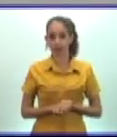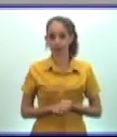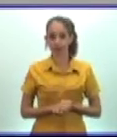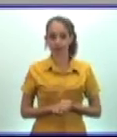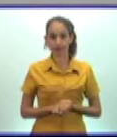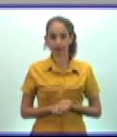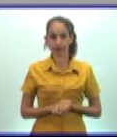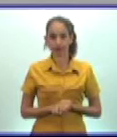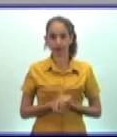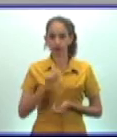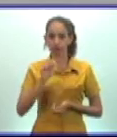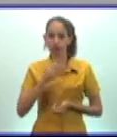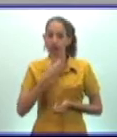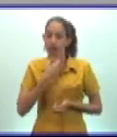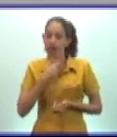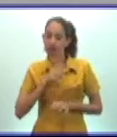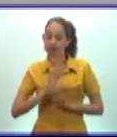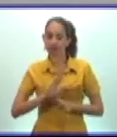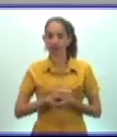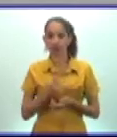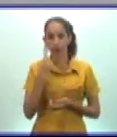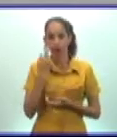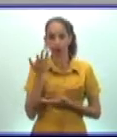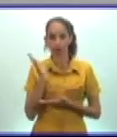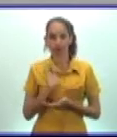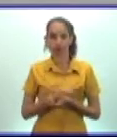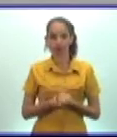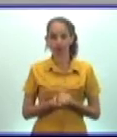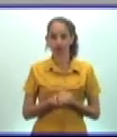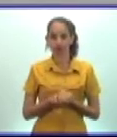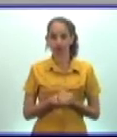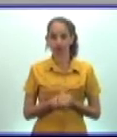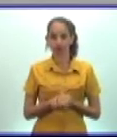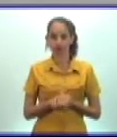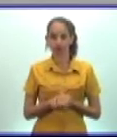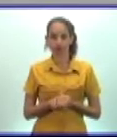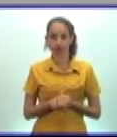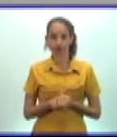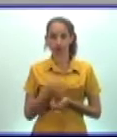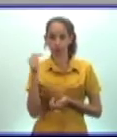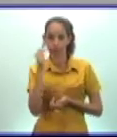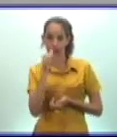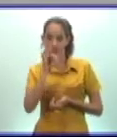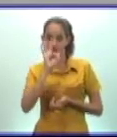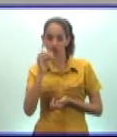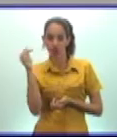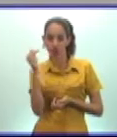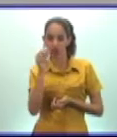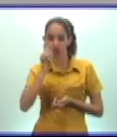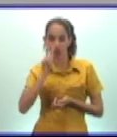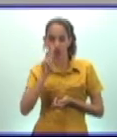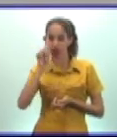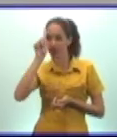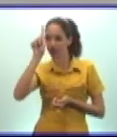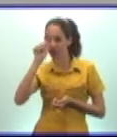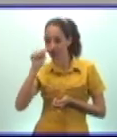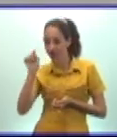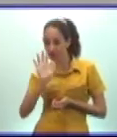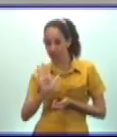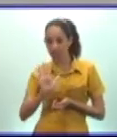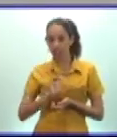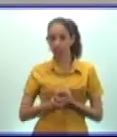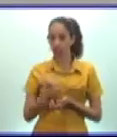pasemos a otro ejemplo. Menos 8 menos 2 un quinto. Los dos tienen igual signo. Por lo